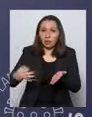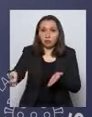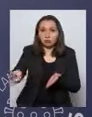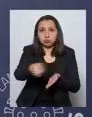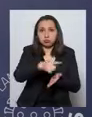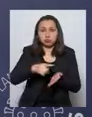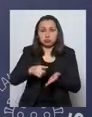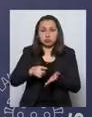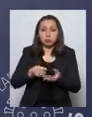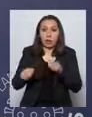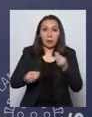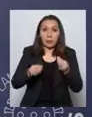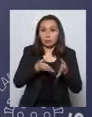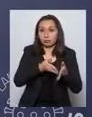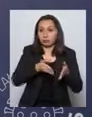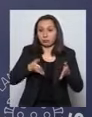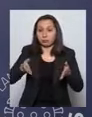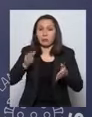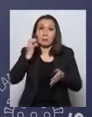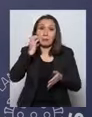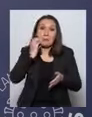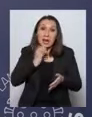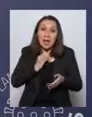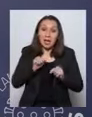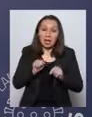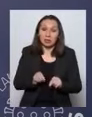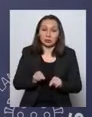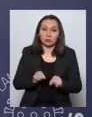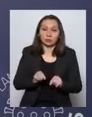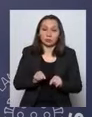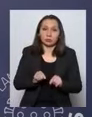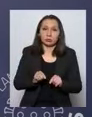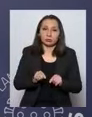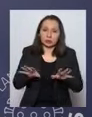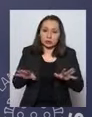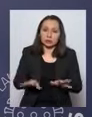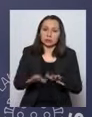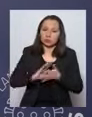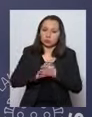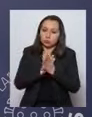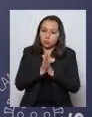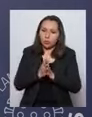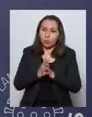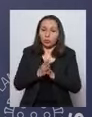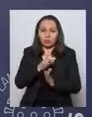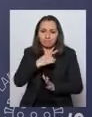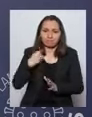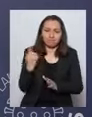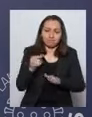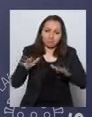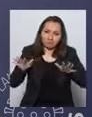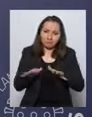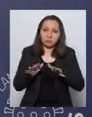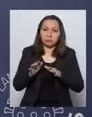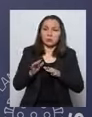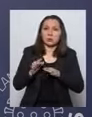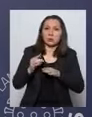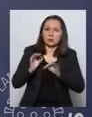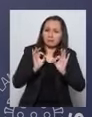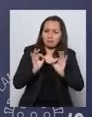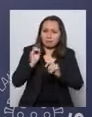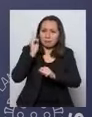nos está ocurriendo durante el mes de mayo que estamos haciendo todos los esfuerzos con instrucciones